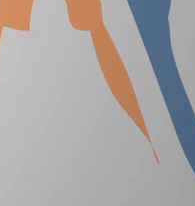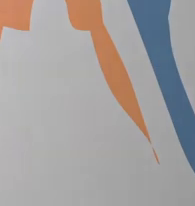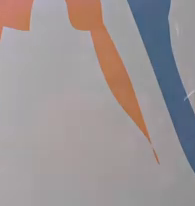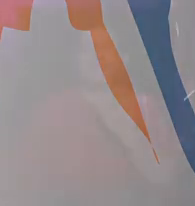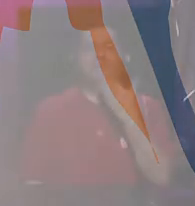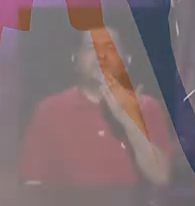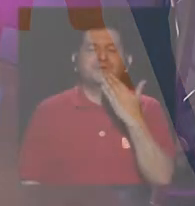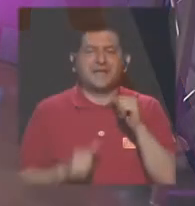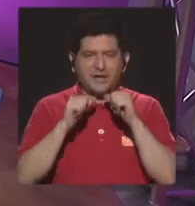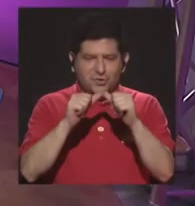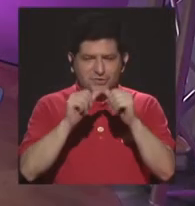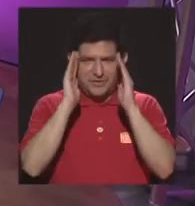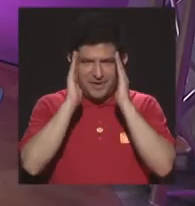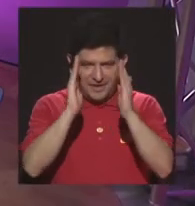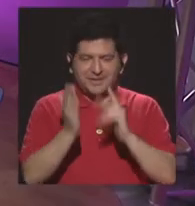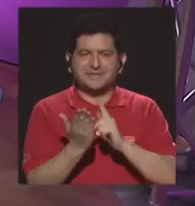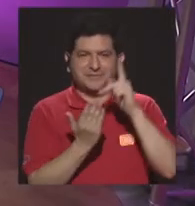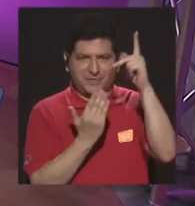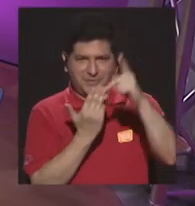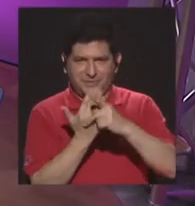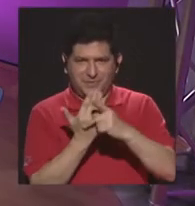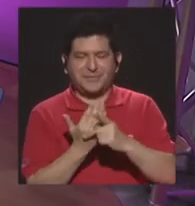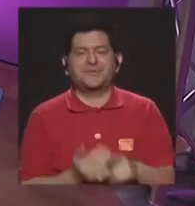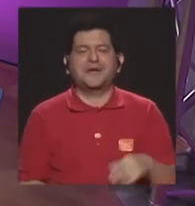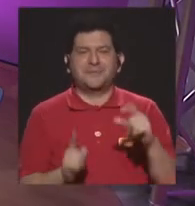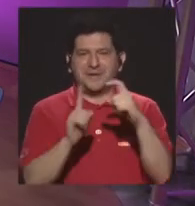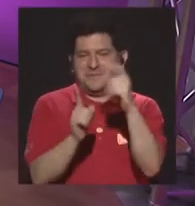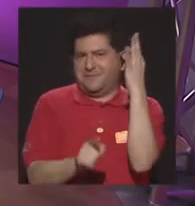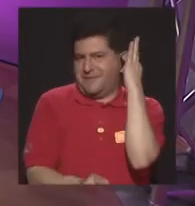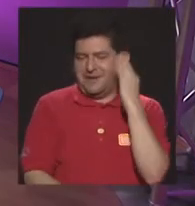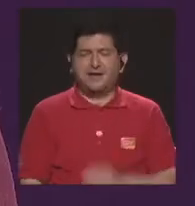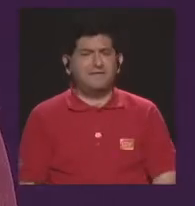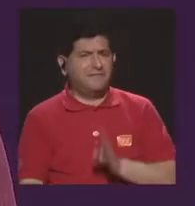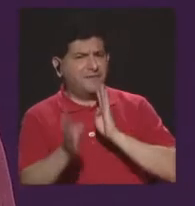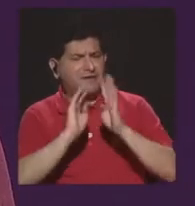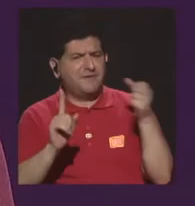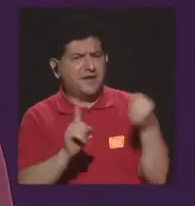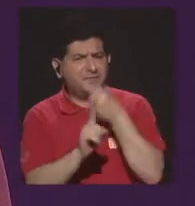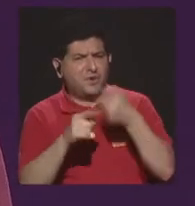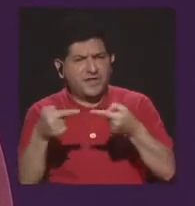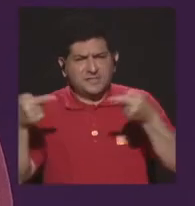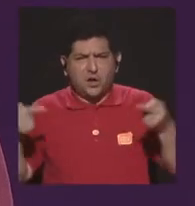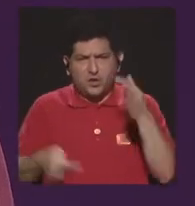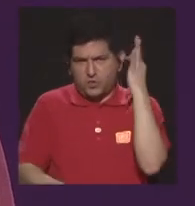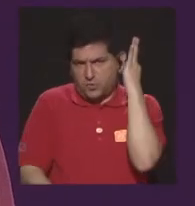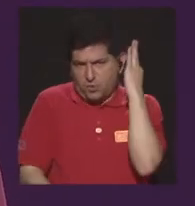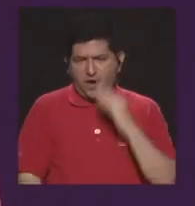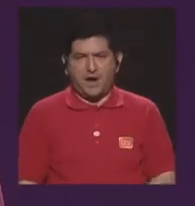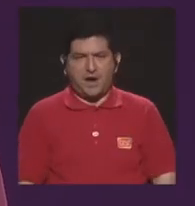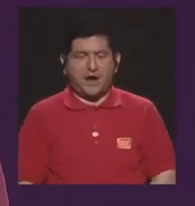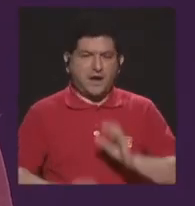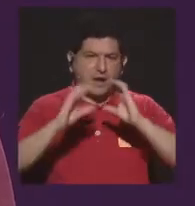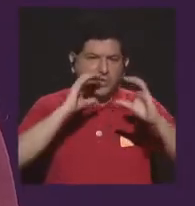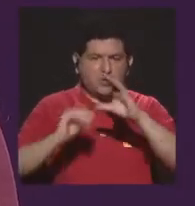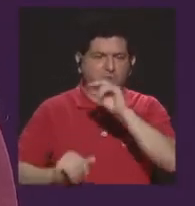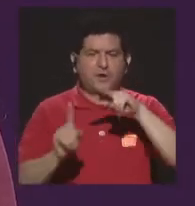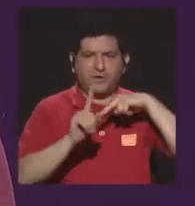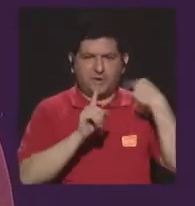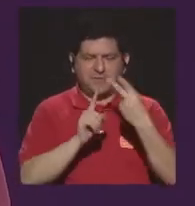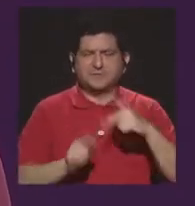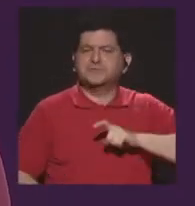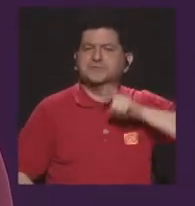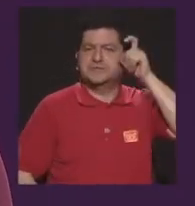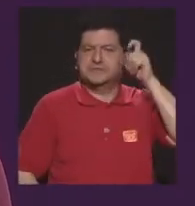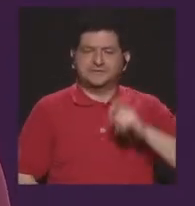Gracias por estar con nosotras aquí en Palabra de Mujer. Estamos hablando de violencia contra las mujeres, comunicación con perspectiva de